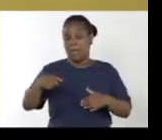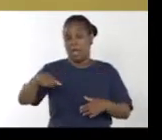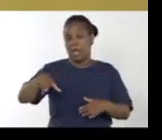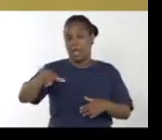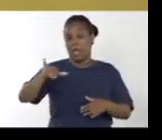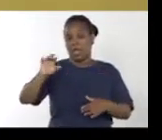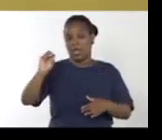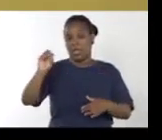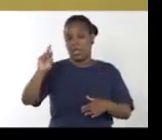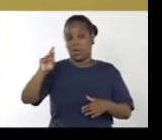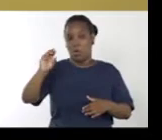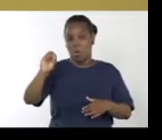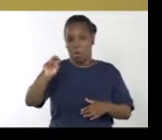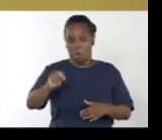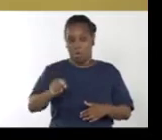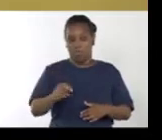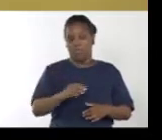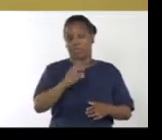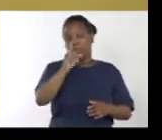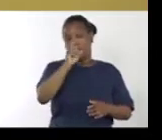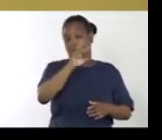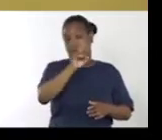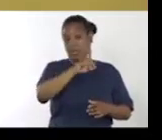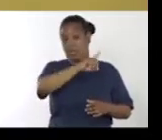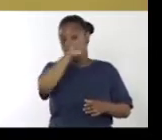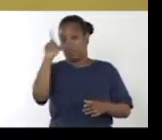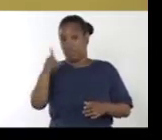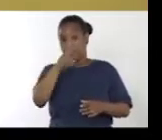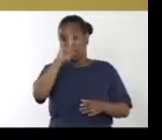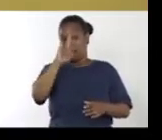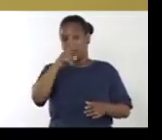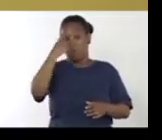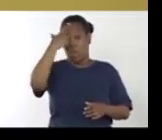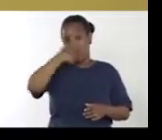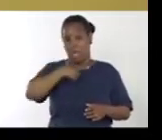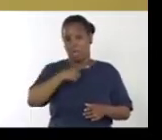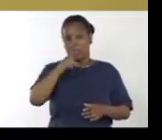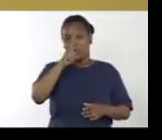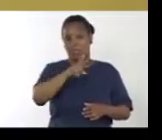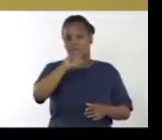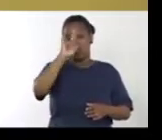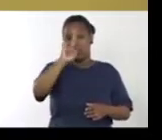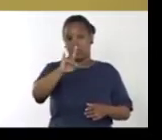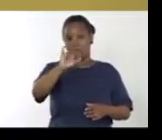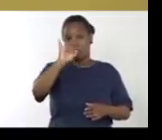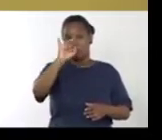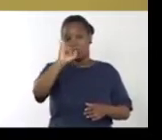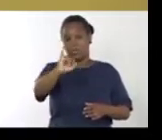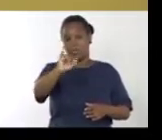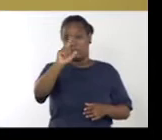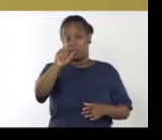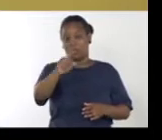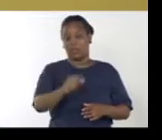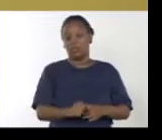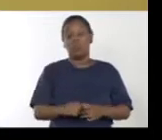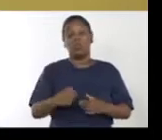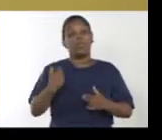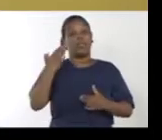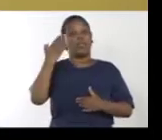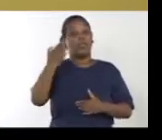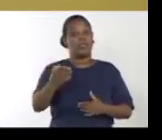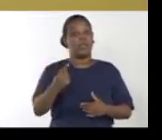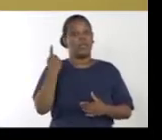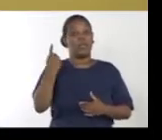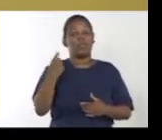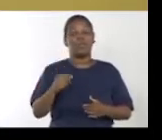Playa Girón, ocurridos del 15 al 19 de abril de 1961 y que